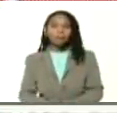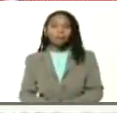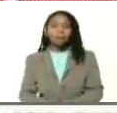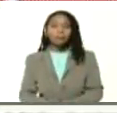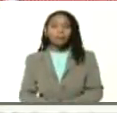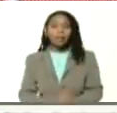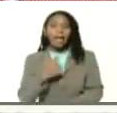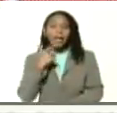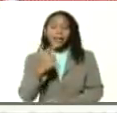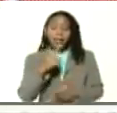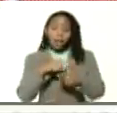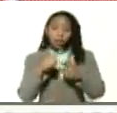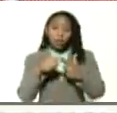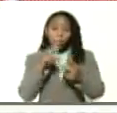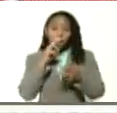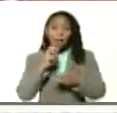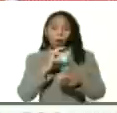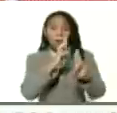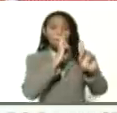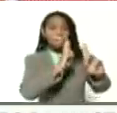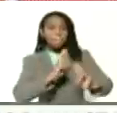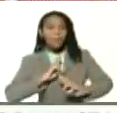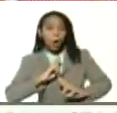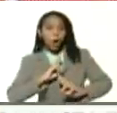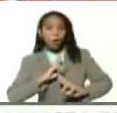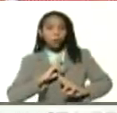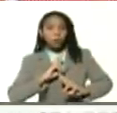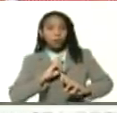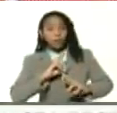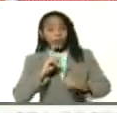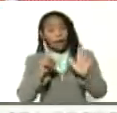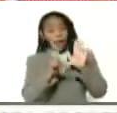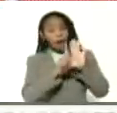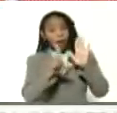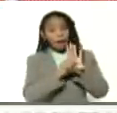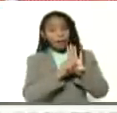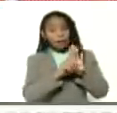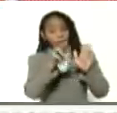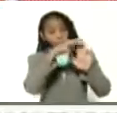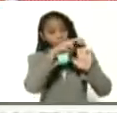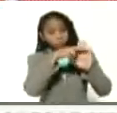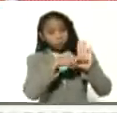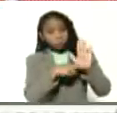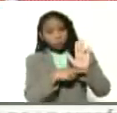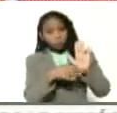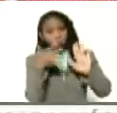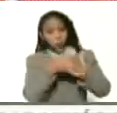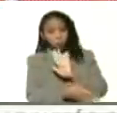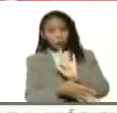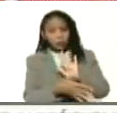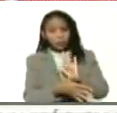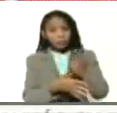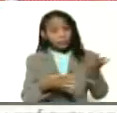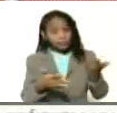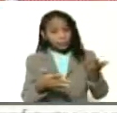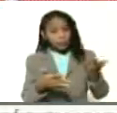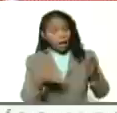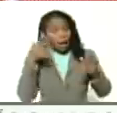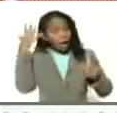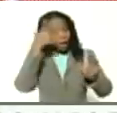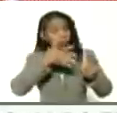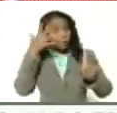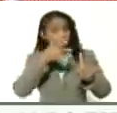Dice entonces el banco, de conformidad con las leyes y reglamentos pertinentes y con la